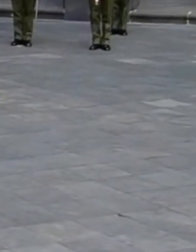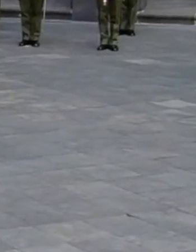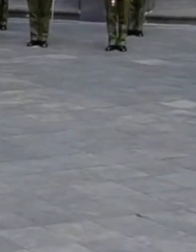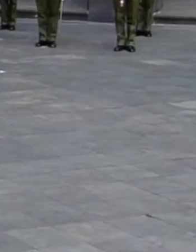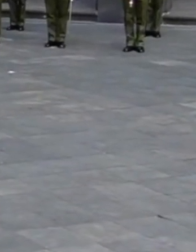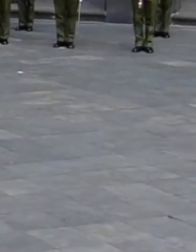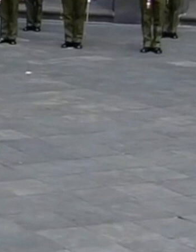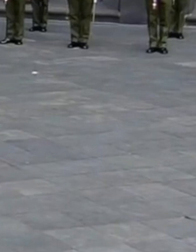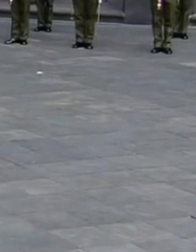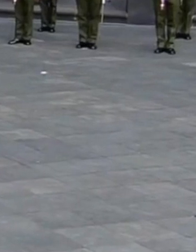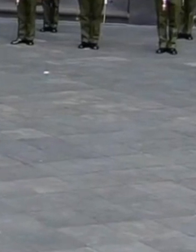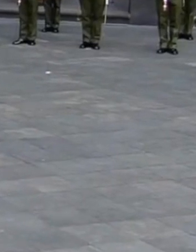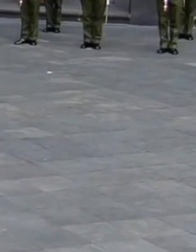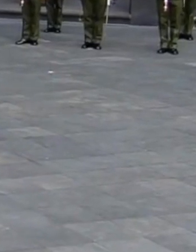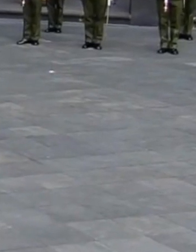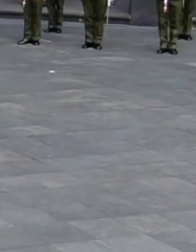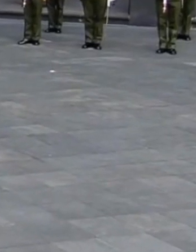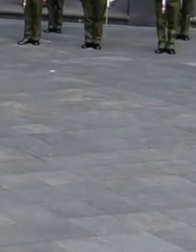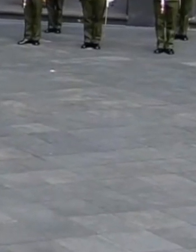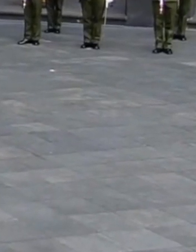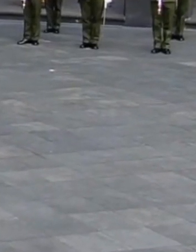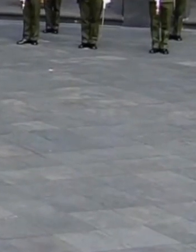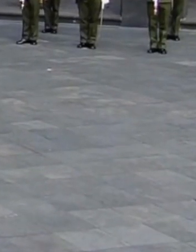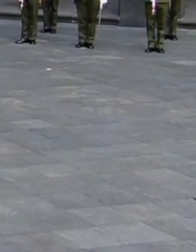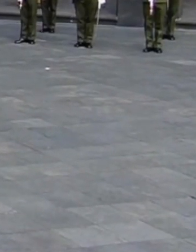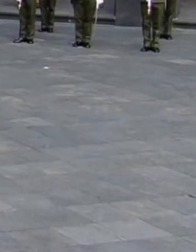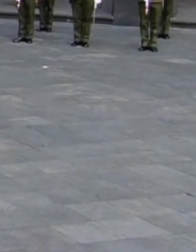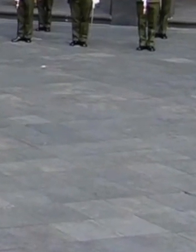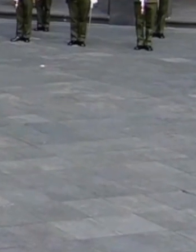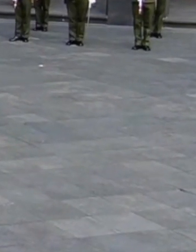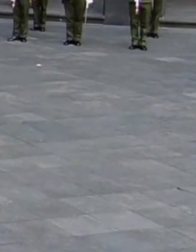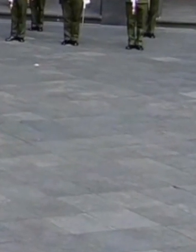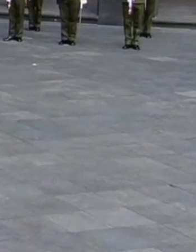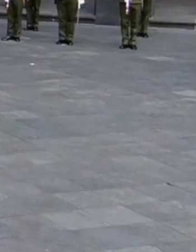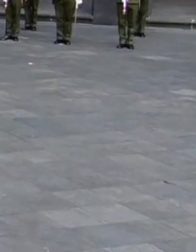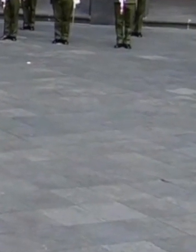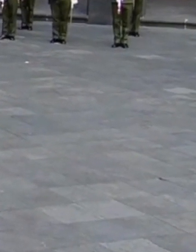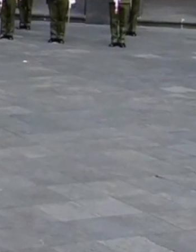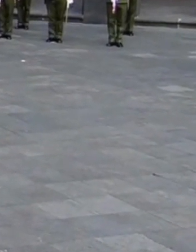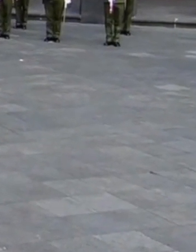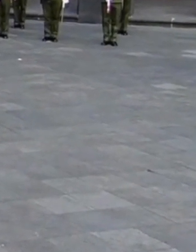e invitados a esta ceremonia muy buenos días